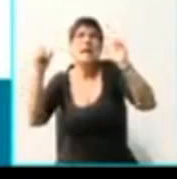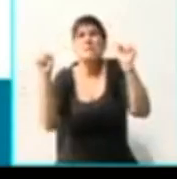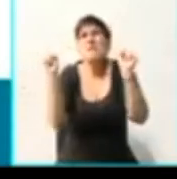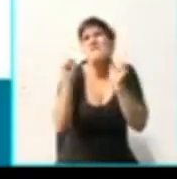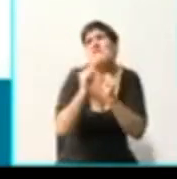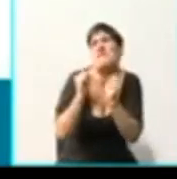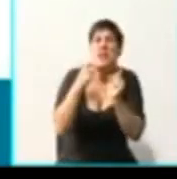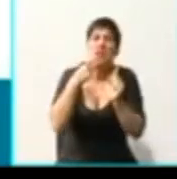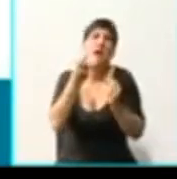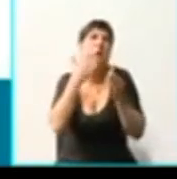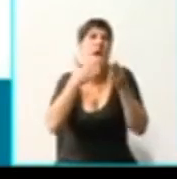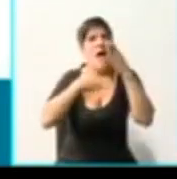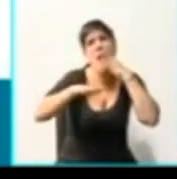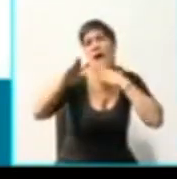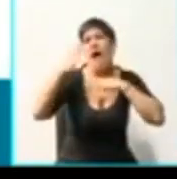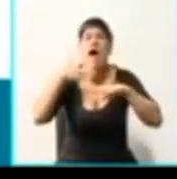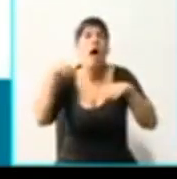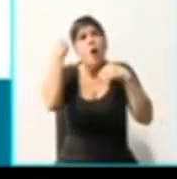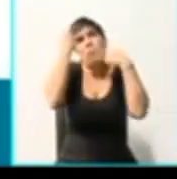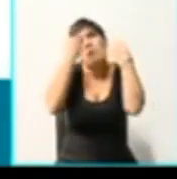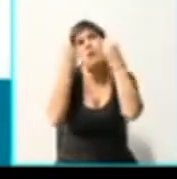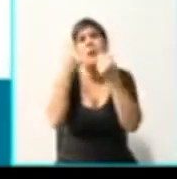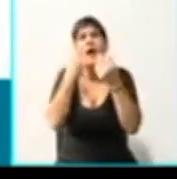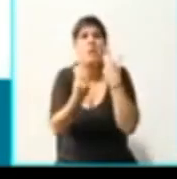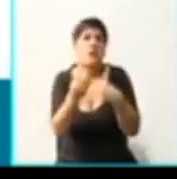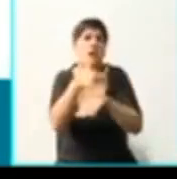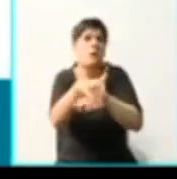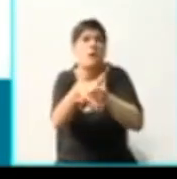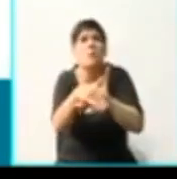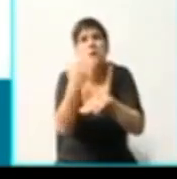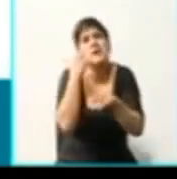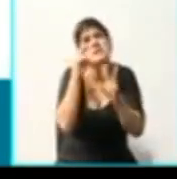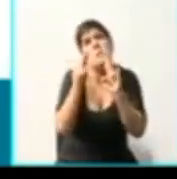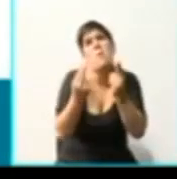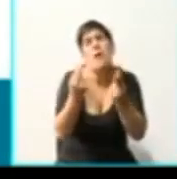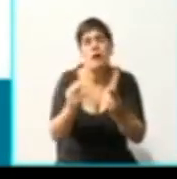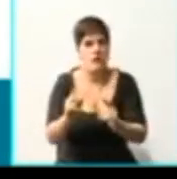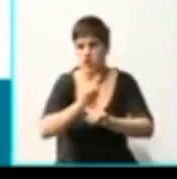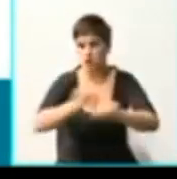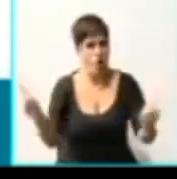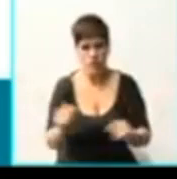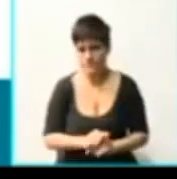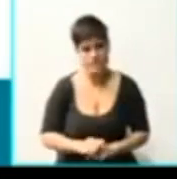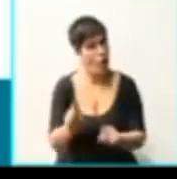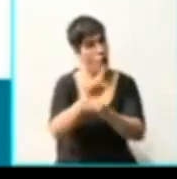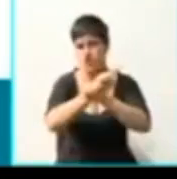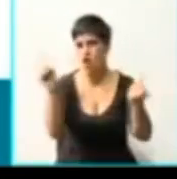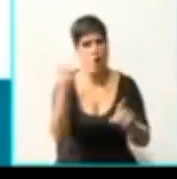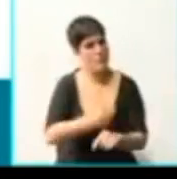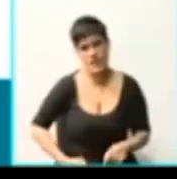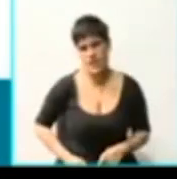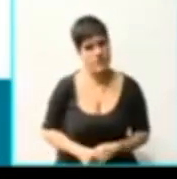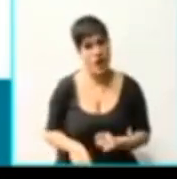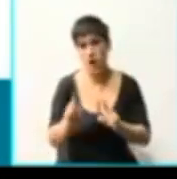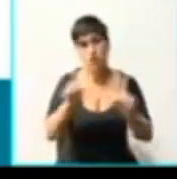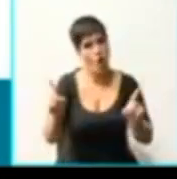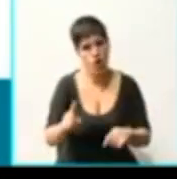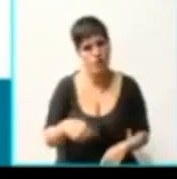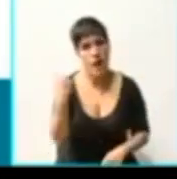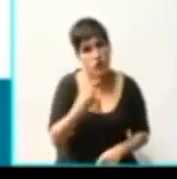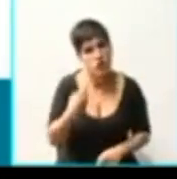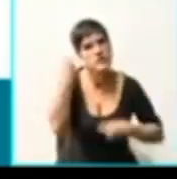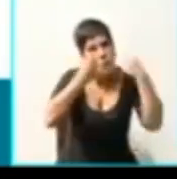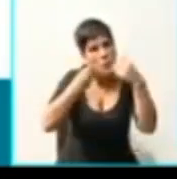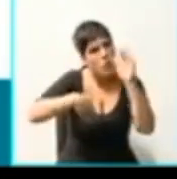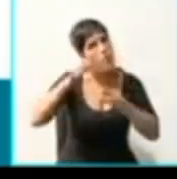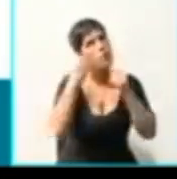preocupados por el frío, preocupados por los que mueren en la calle. No, señor presidente, no. A nosotros nos preocupan